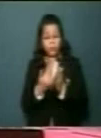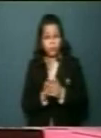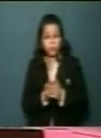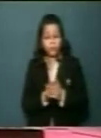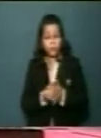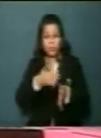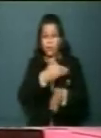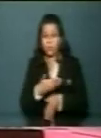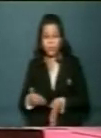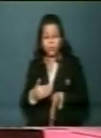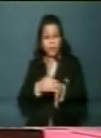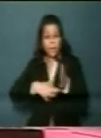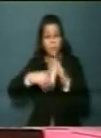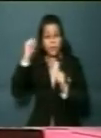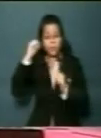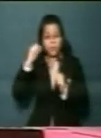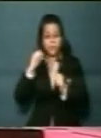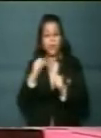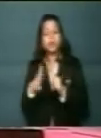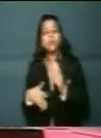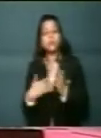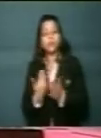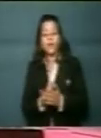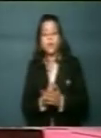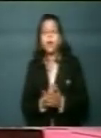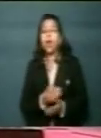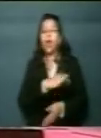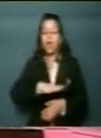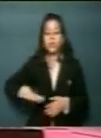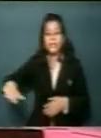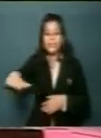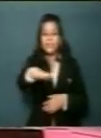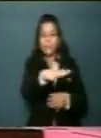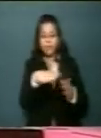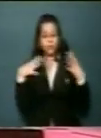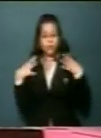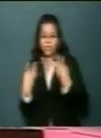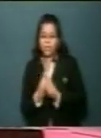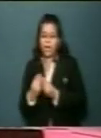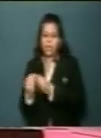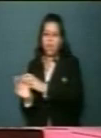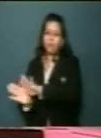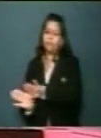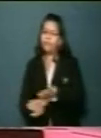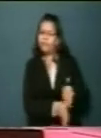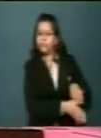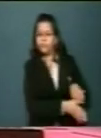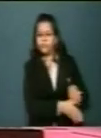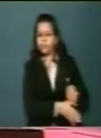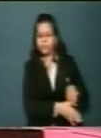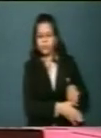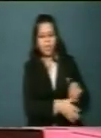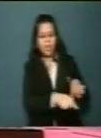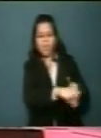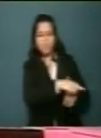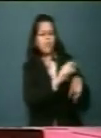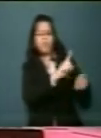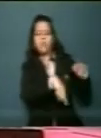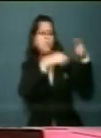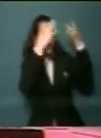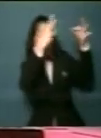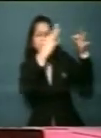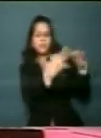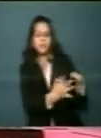detonante, la exclusión de grandes sectores sociales de la toma de decisiones sobre temas de